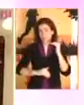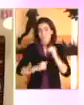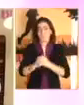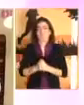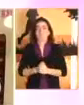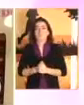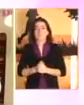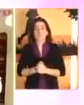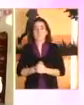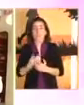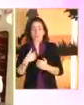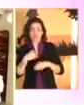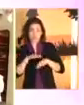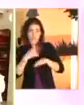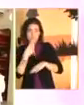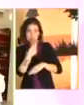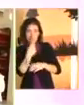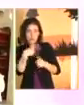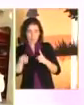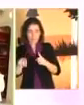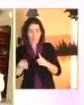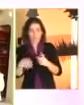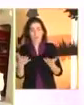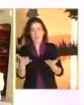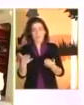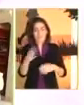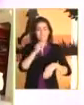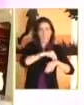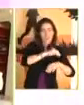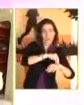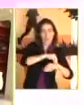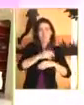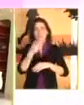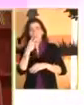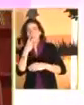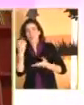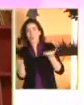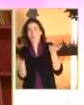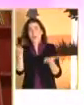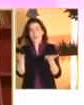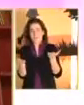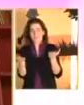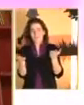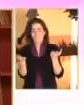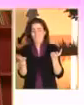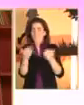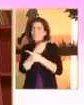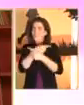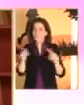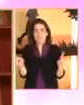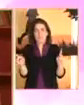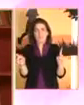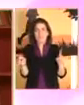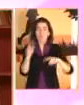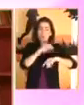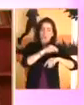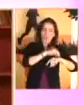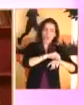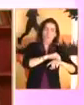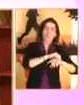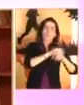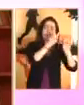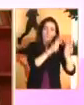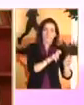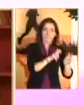yo quiero decir algo. Hombre, comparar el alcohol con el tabaco yo creo que no está bien. El alcohol es una cosa y el tabaco es otra. Con el alcohol tú